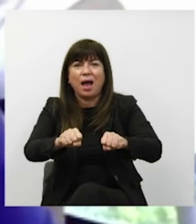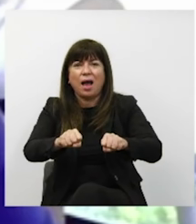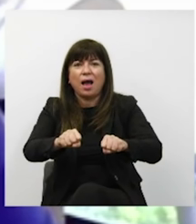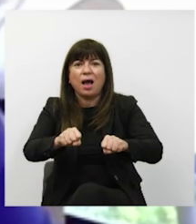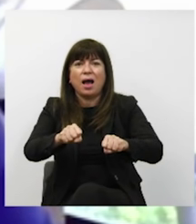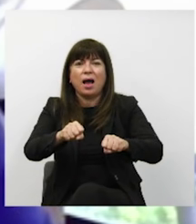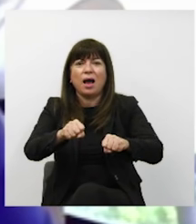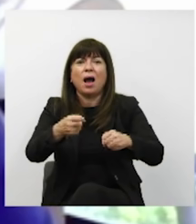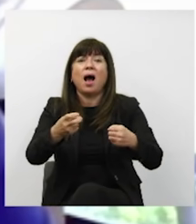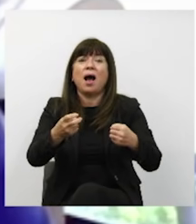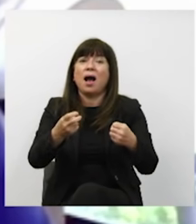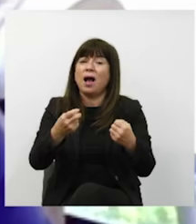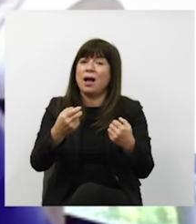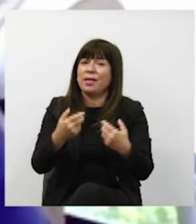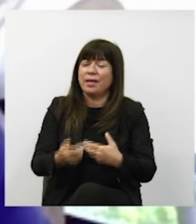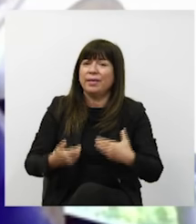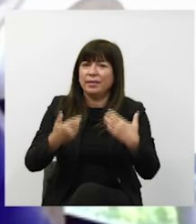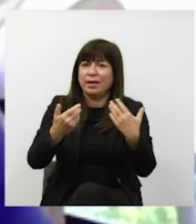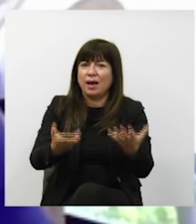han escrito muchos,